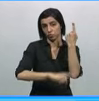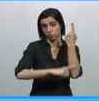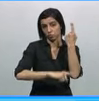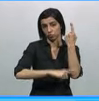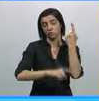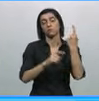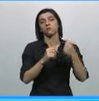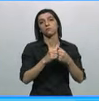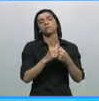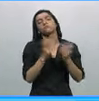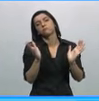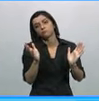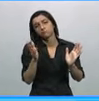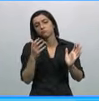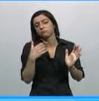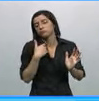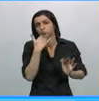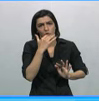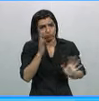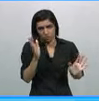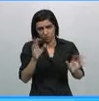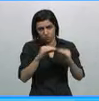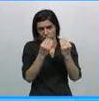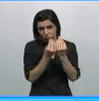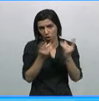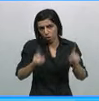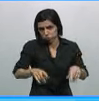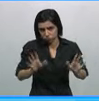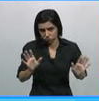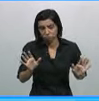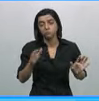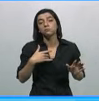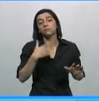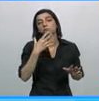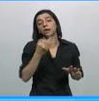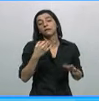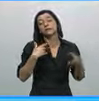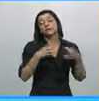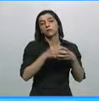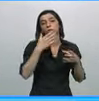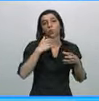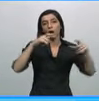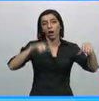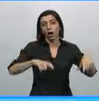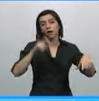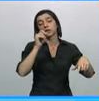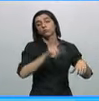más que nunca se sabe qué va a pasar, pero sí, están dadas las condiciones para que Boca en la Bombonera gane ese partido,